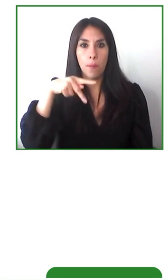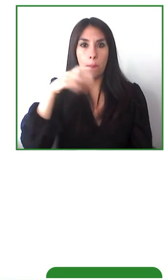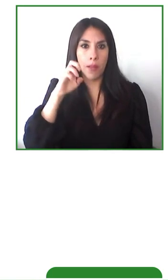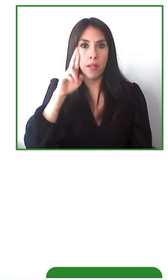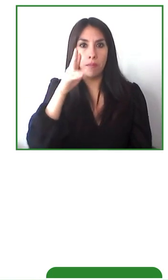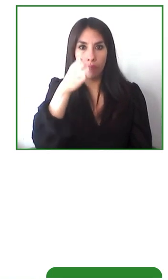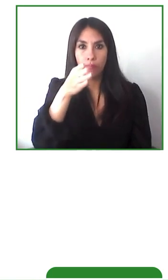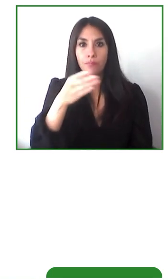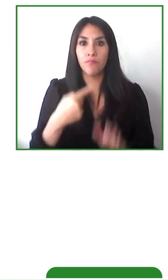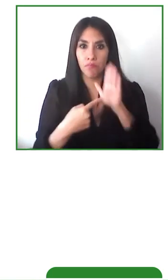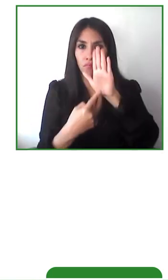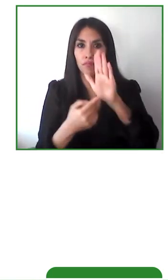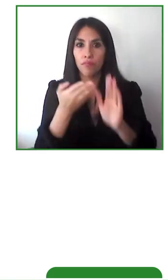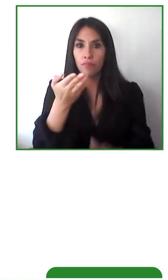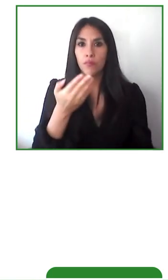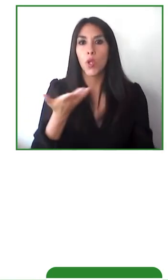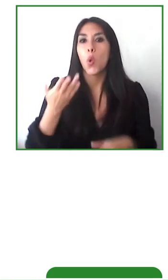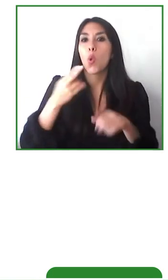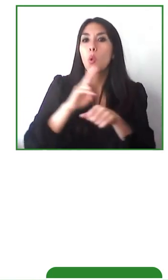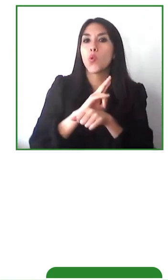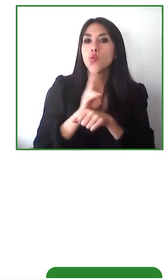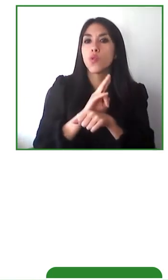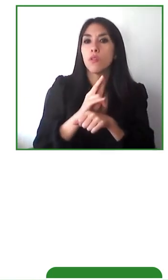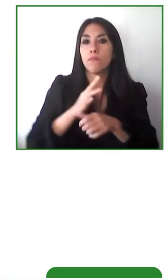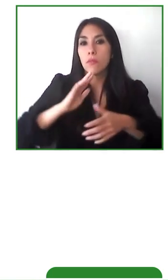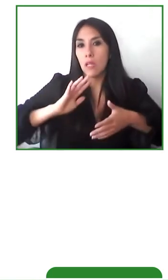y Thomas Tin será su voz.